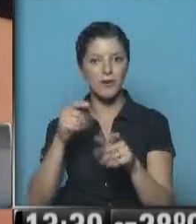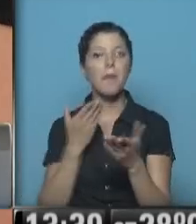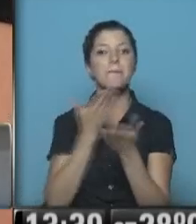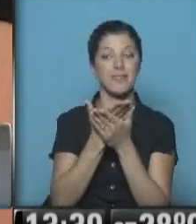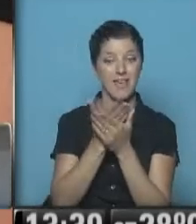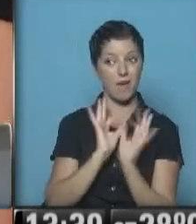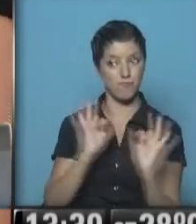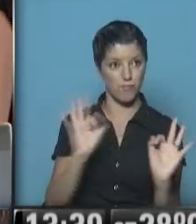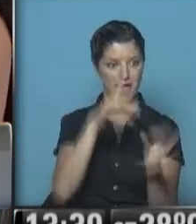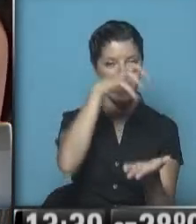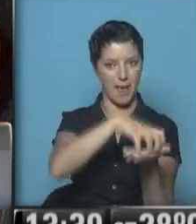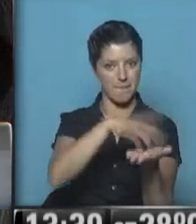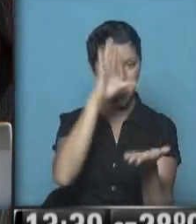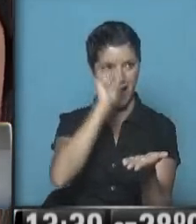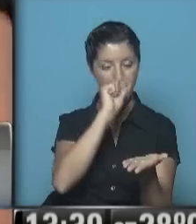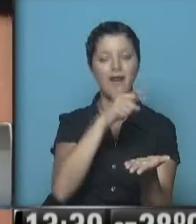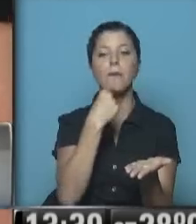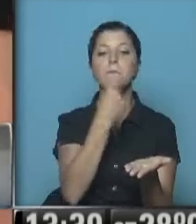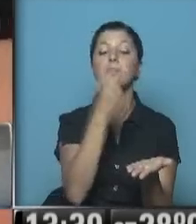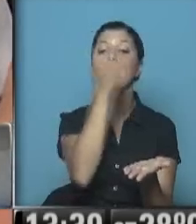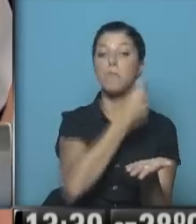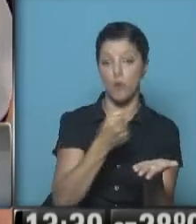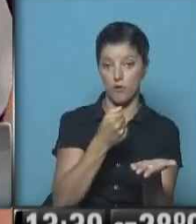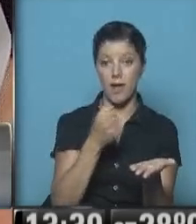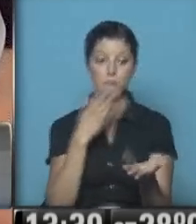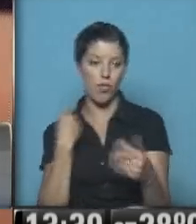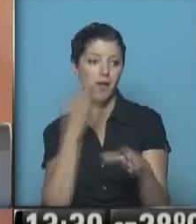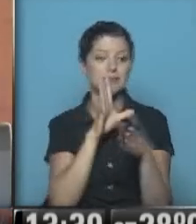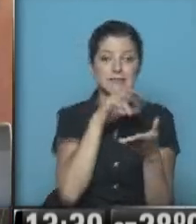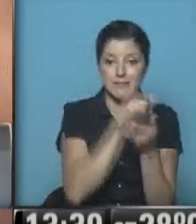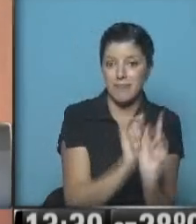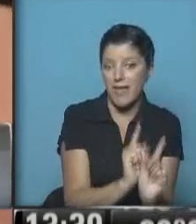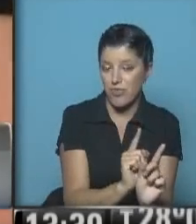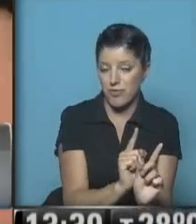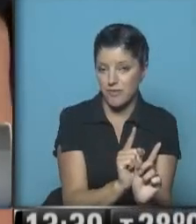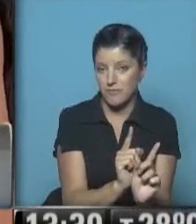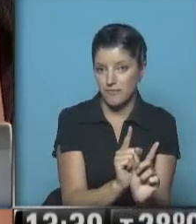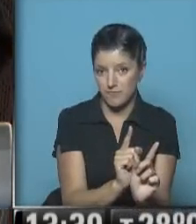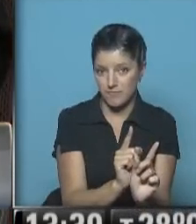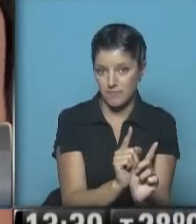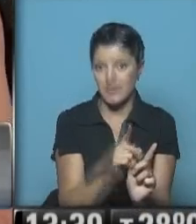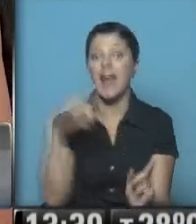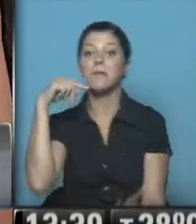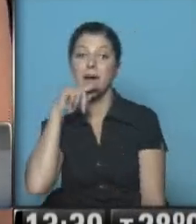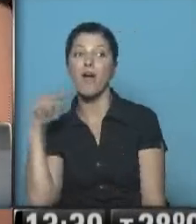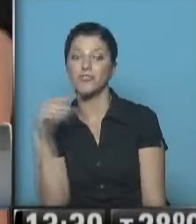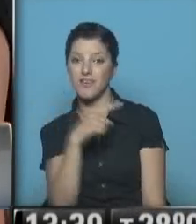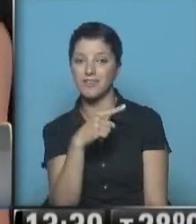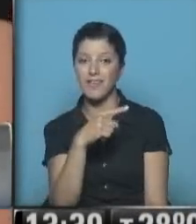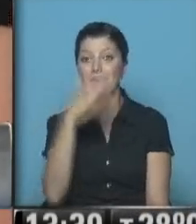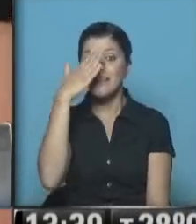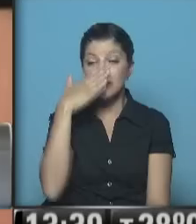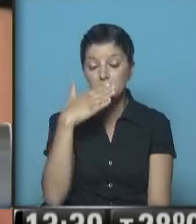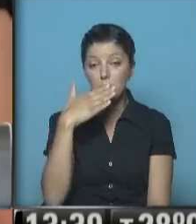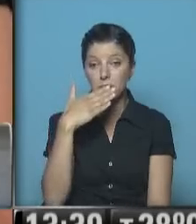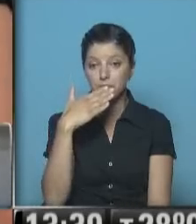las embajadas, por ejemplo, en Polonia, pedían asilo en las embajadas de Alemania Occidental, y se